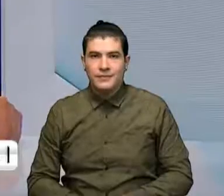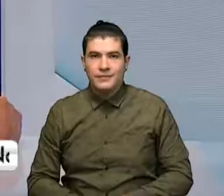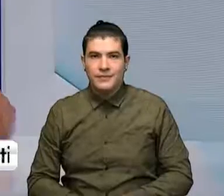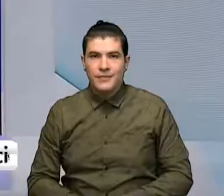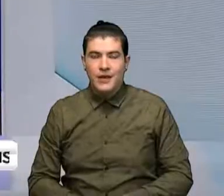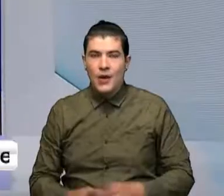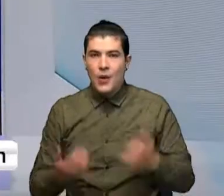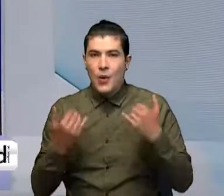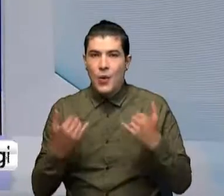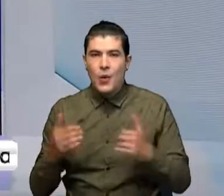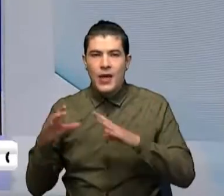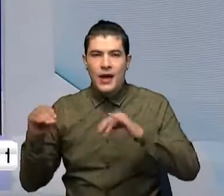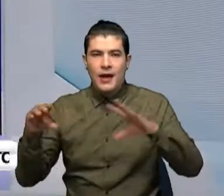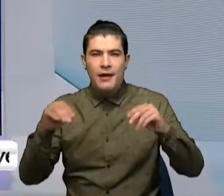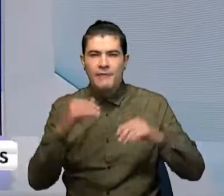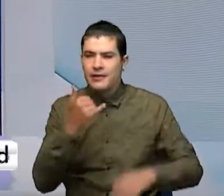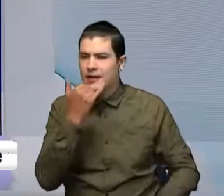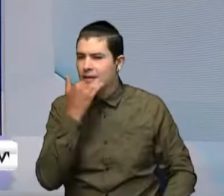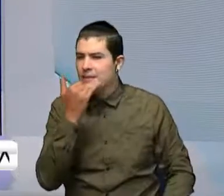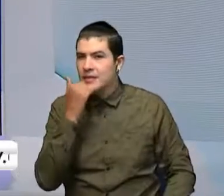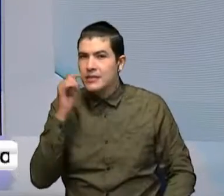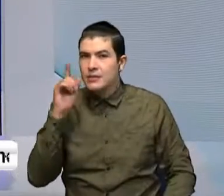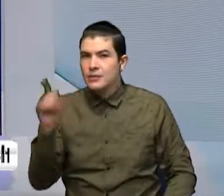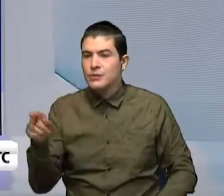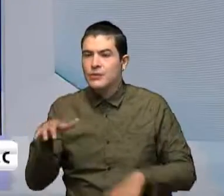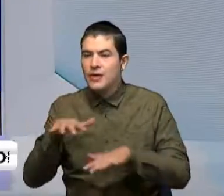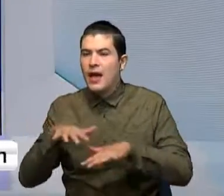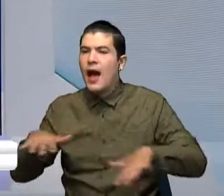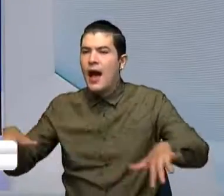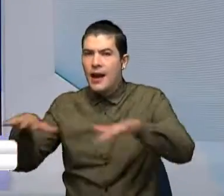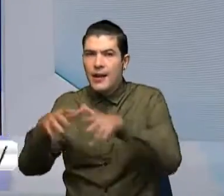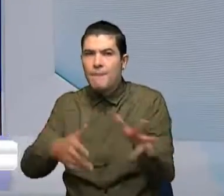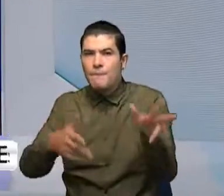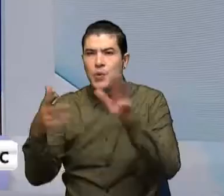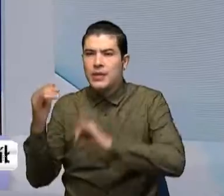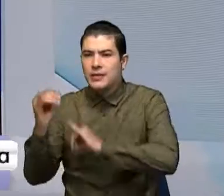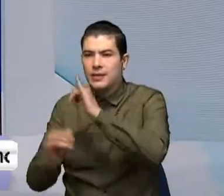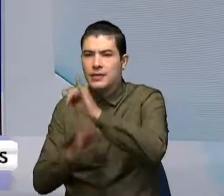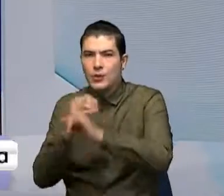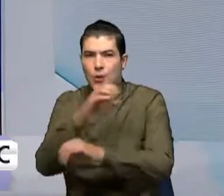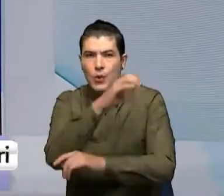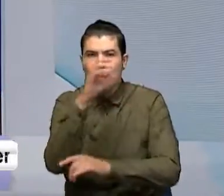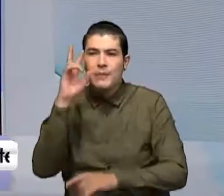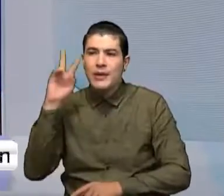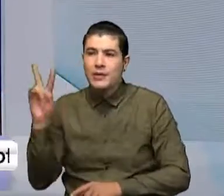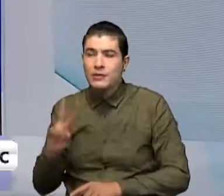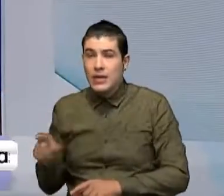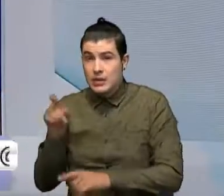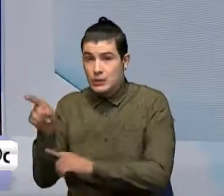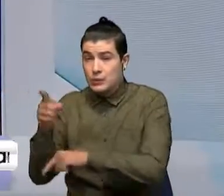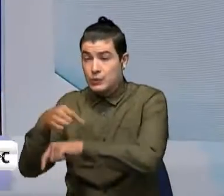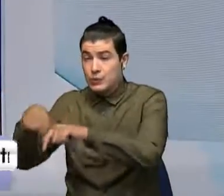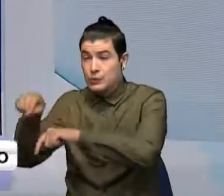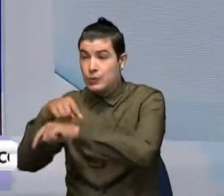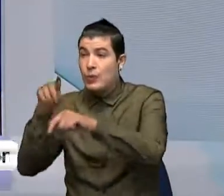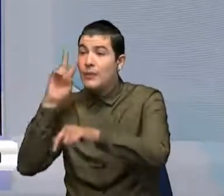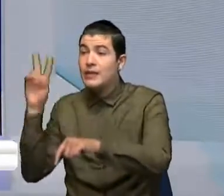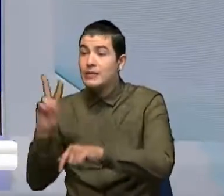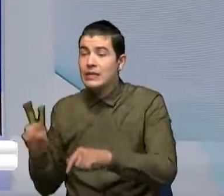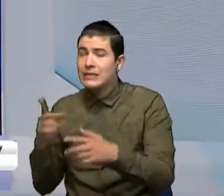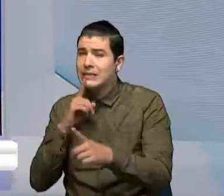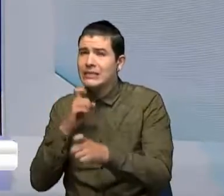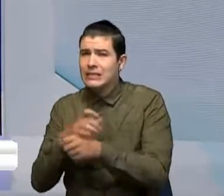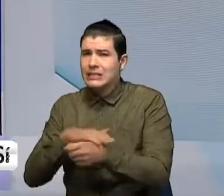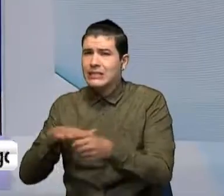Y vamos a hablar de todo lo que está ocurriendo en zona de frontera, porque mientras pasan las horas en Venezuela, la situación se agudiza. La falta de